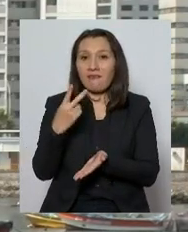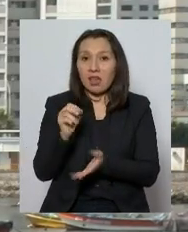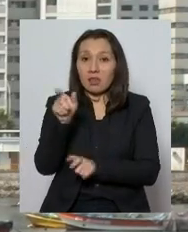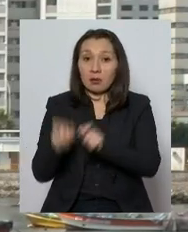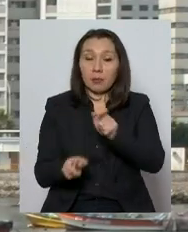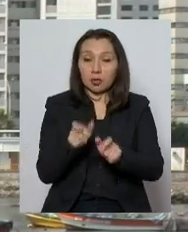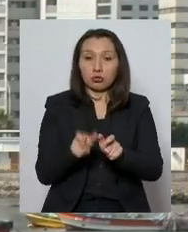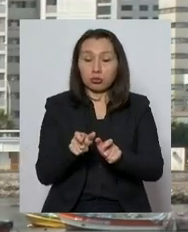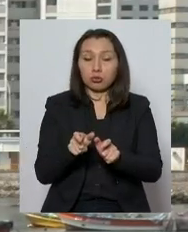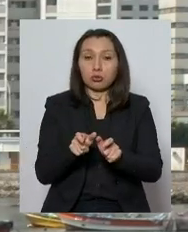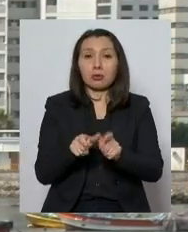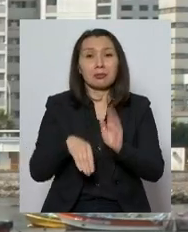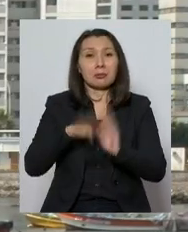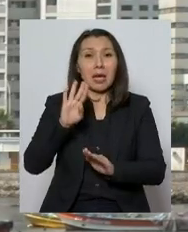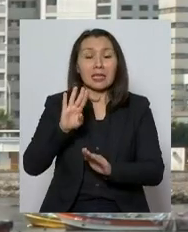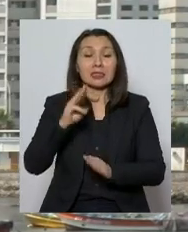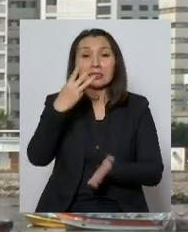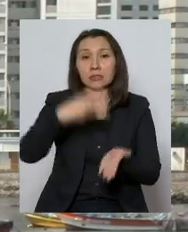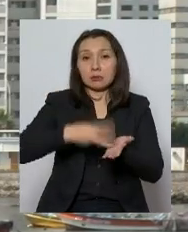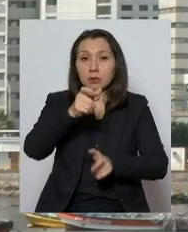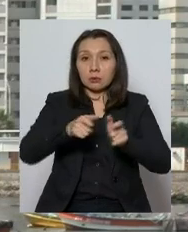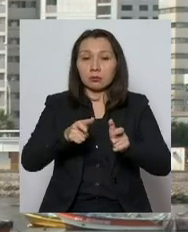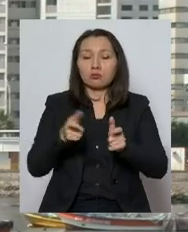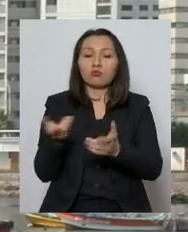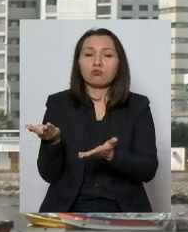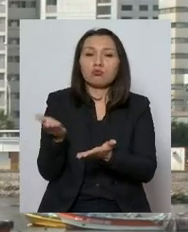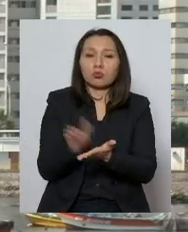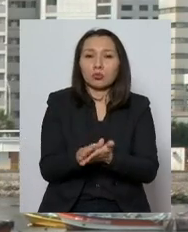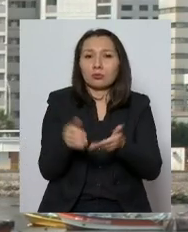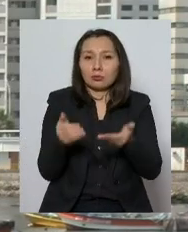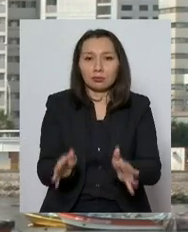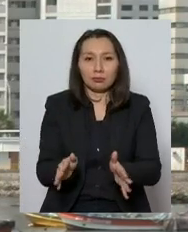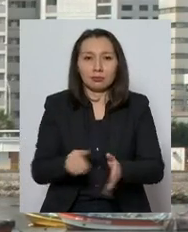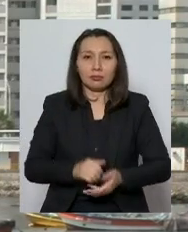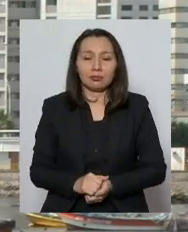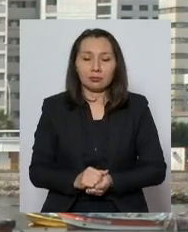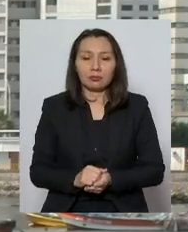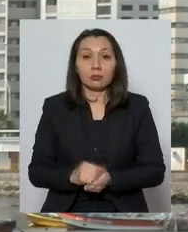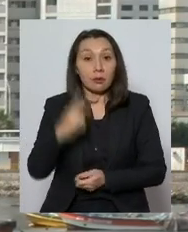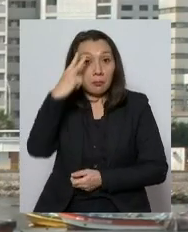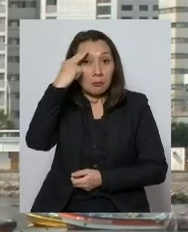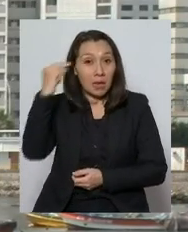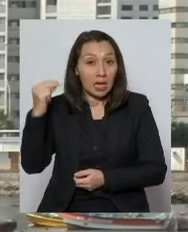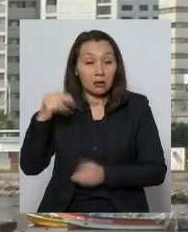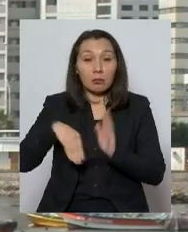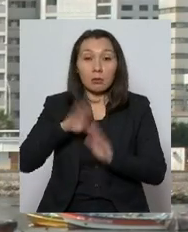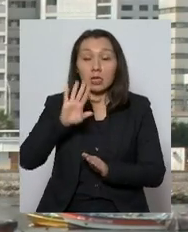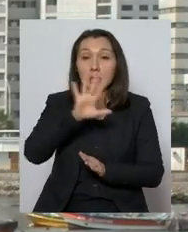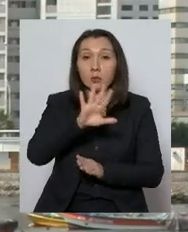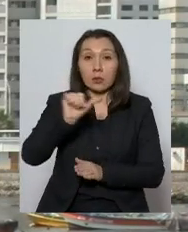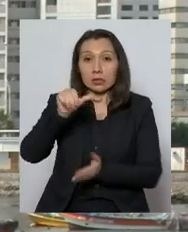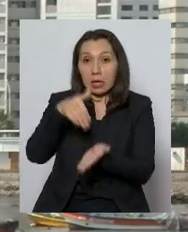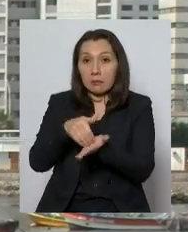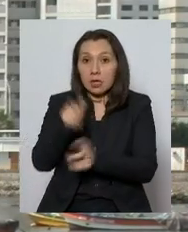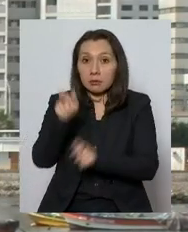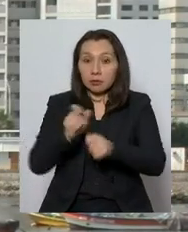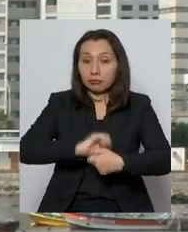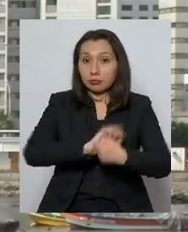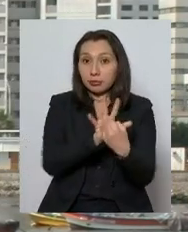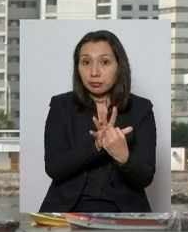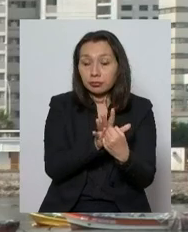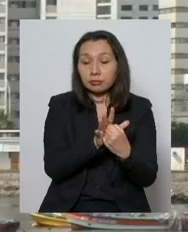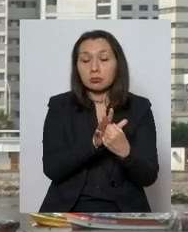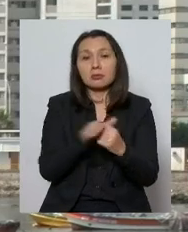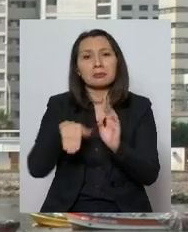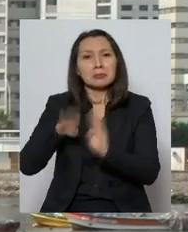104.020 casos y más de 3.000 personas que han fallecido. A México con más de 56.000 casos